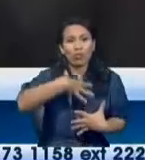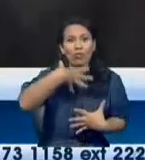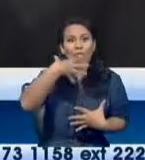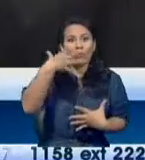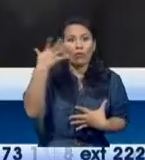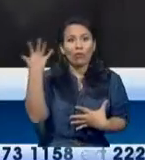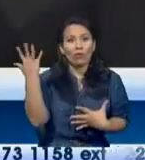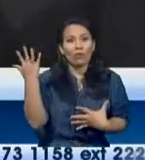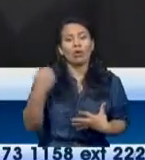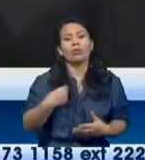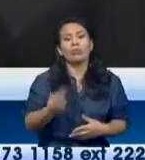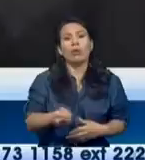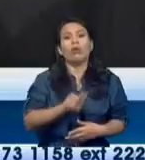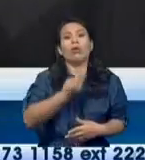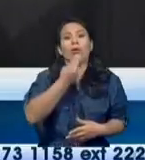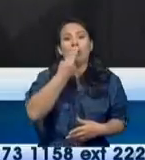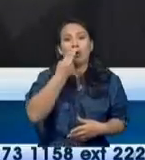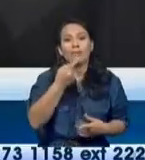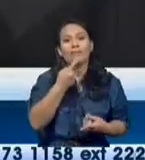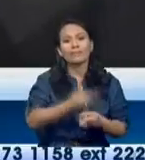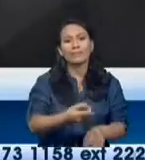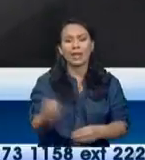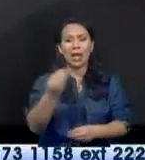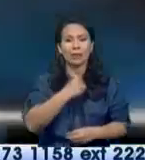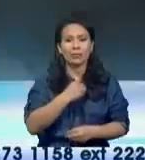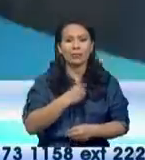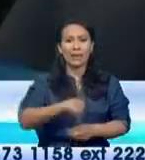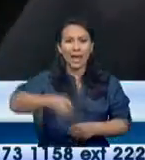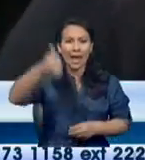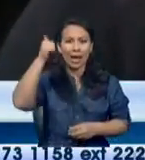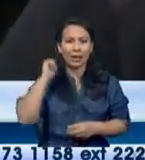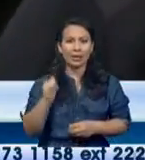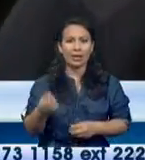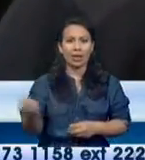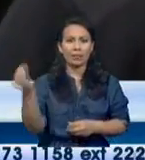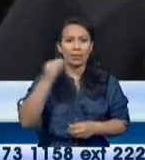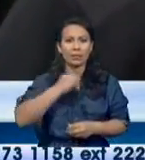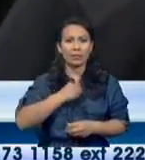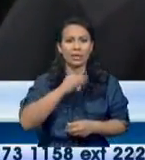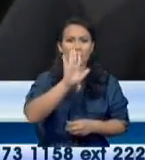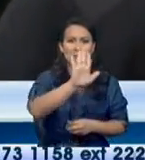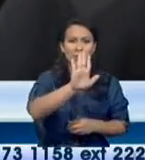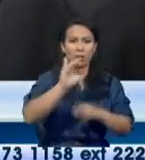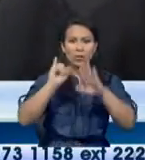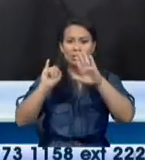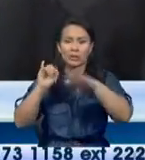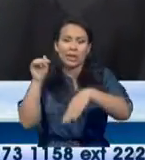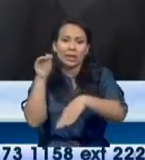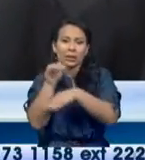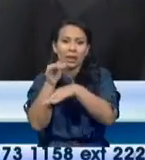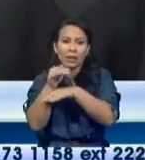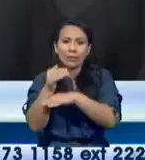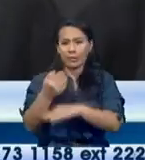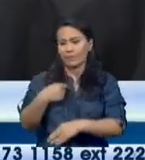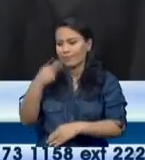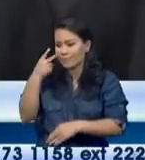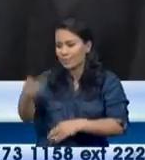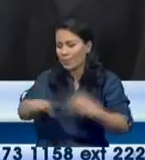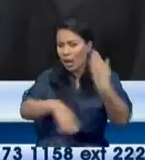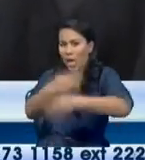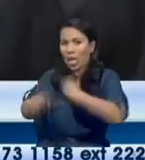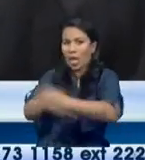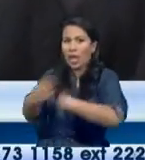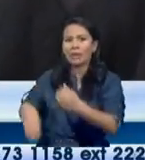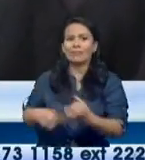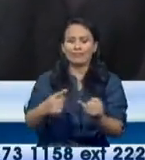Ha suscitado ayer, aproximadamente le comunica 5 a 6 de la tarde, ha suscitado esas cosas y